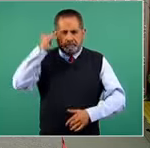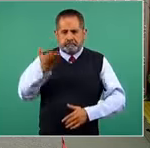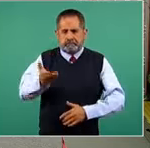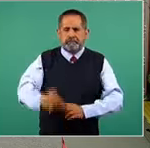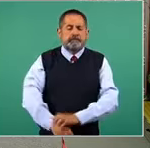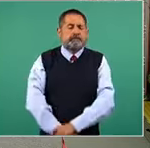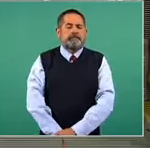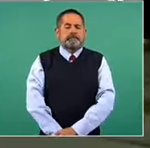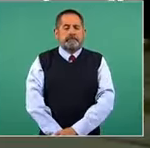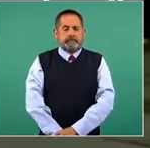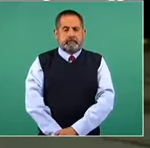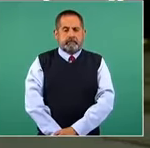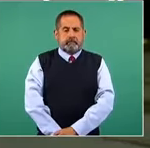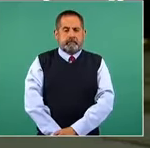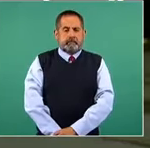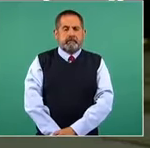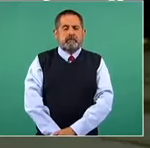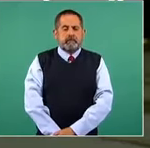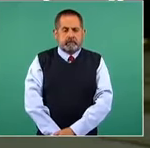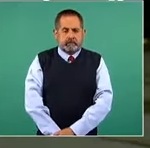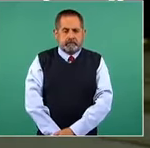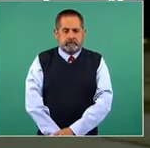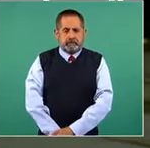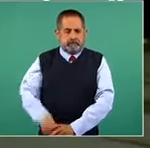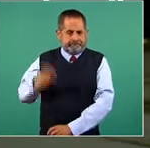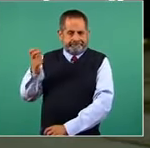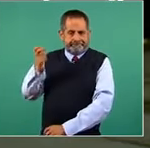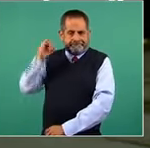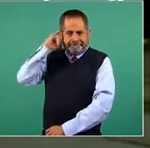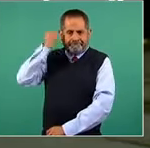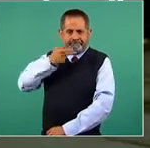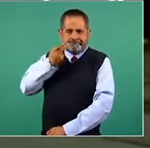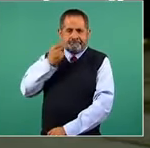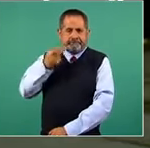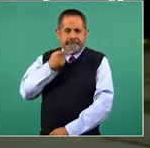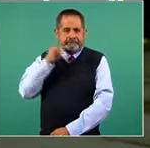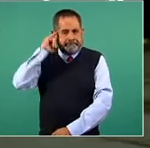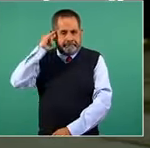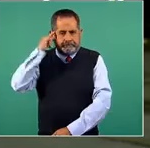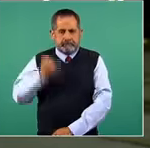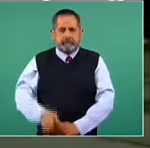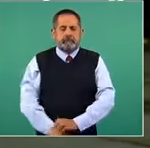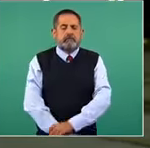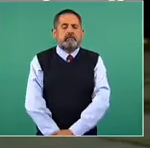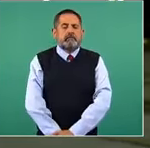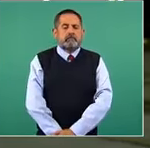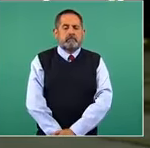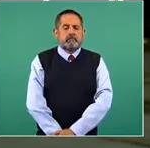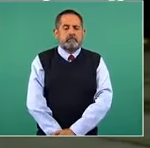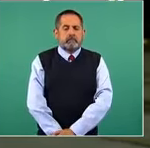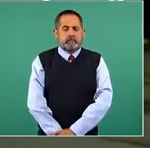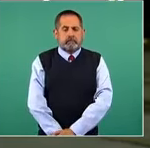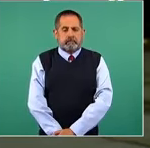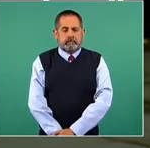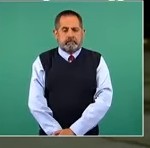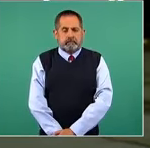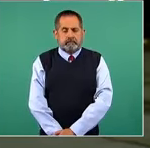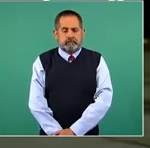Nasa tatani akana tu miño abasa tan acuasacana tune andukodo